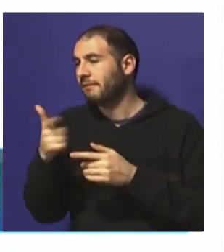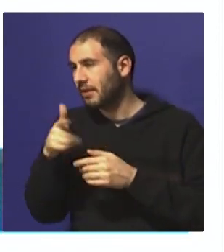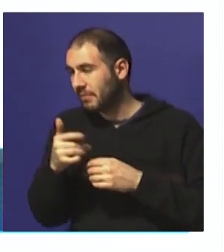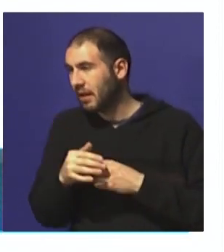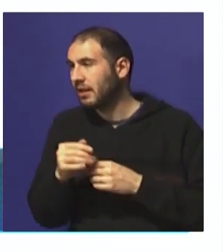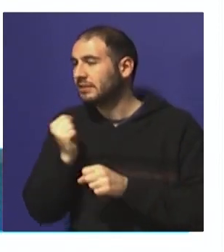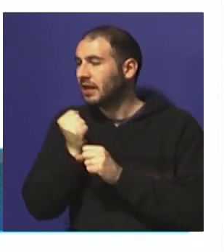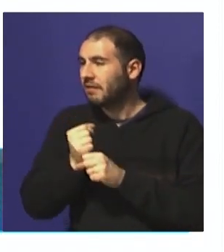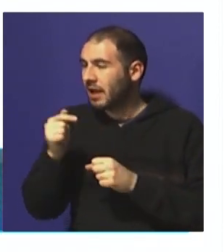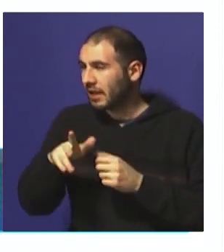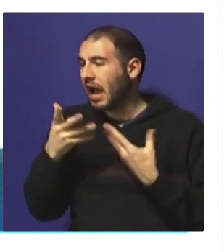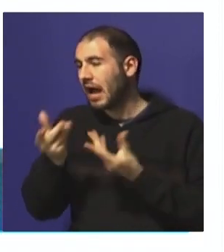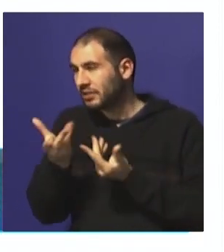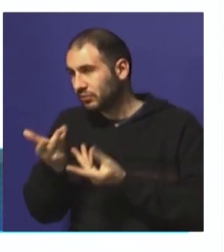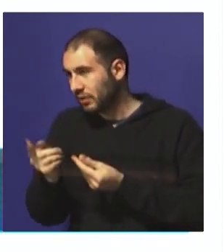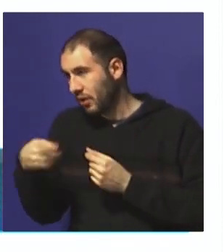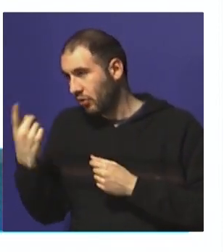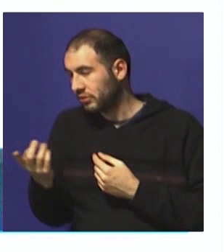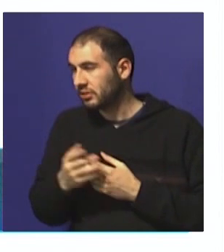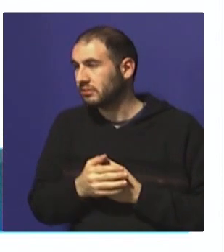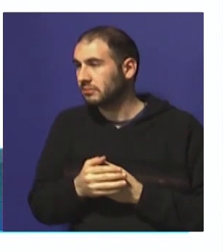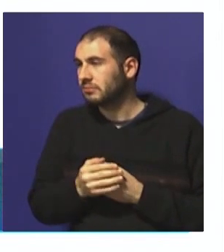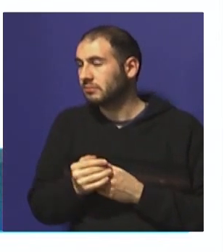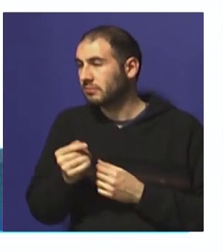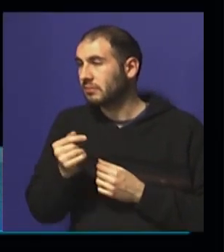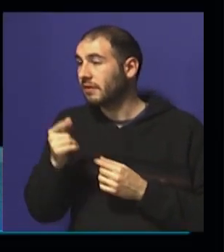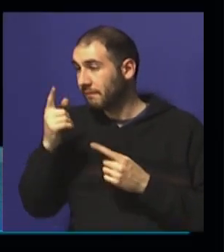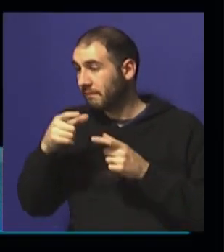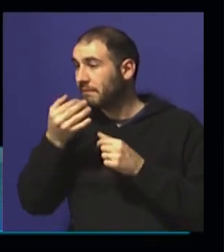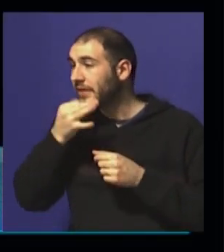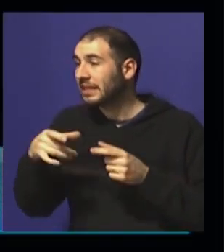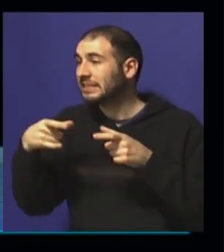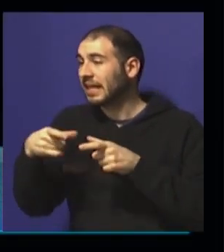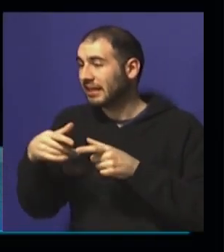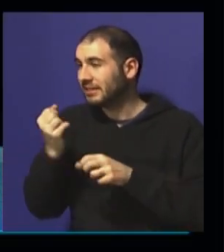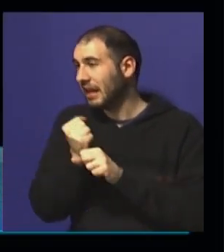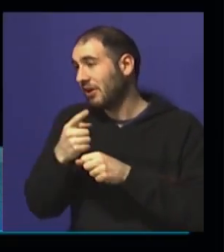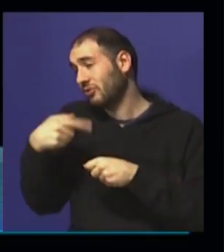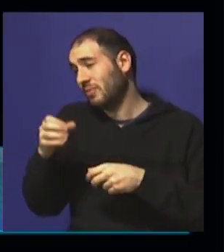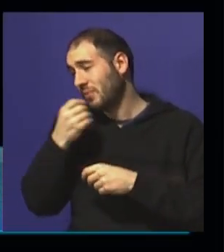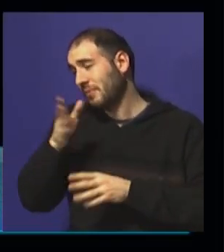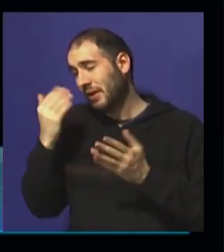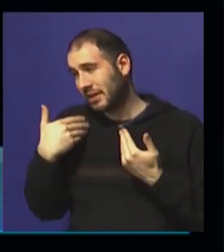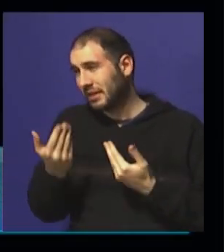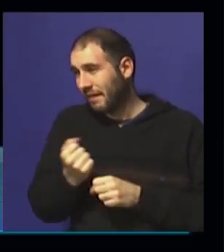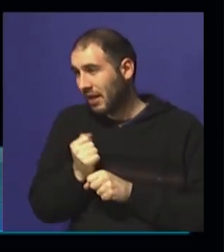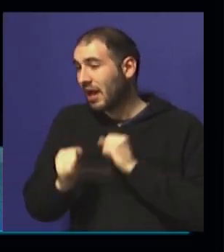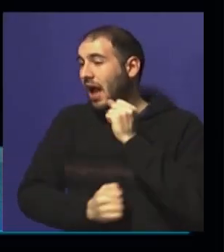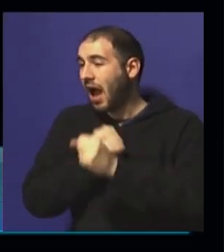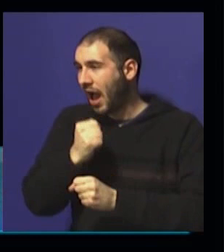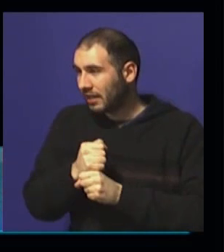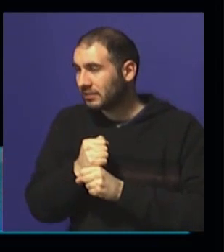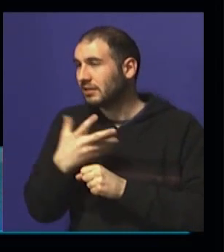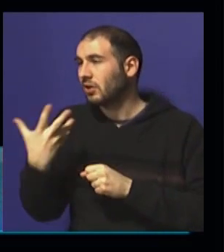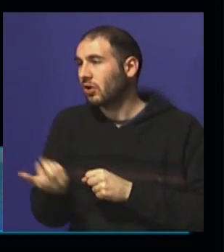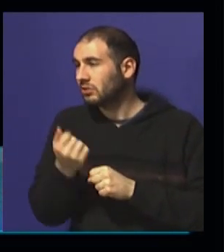de meritorio, de asistente en otra cosa, vendía CD también acá en Buenos Aires, trabajaba de lo que podía, hasta que